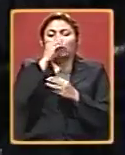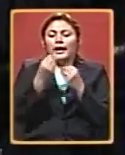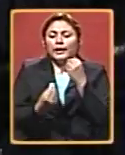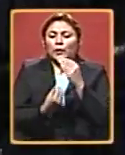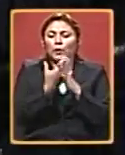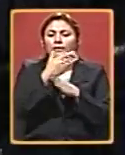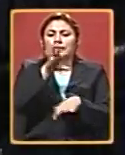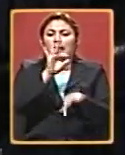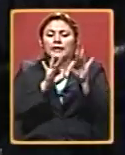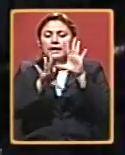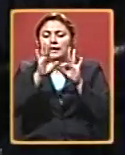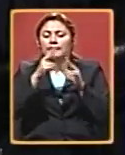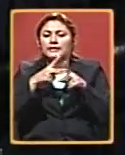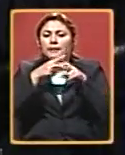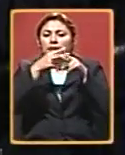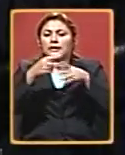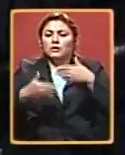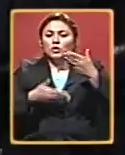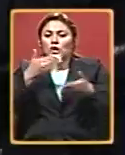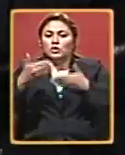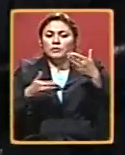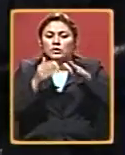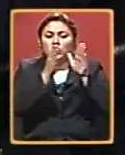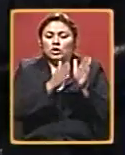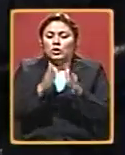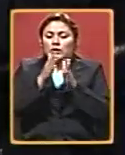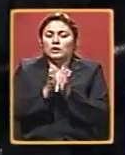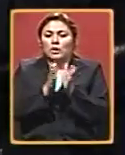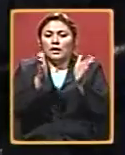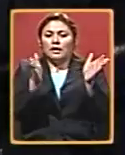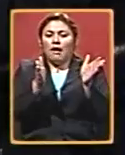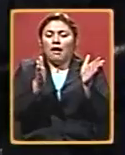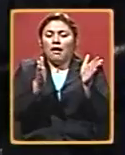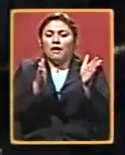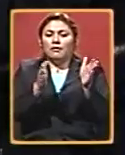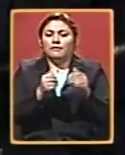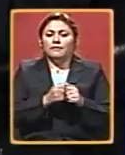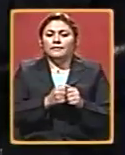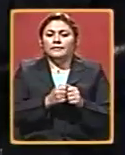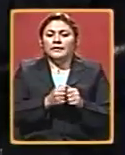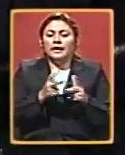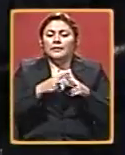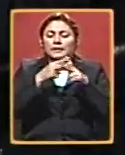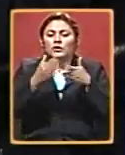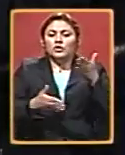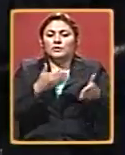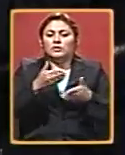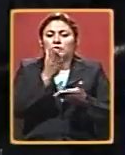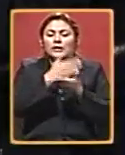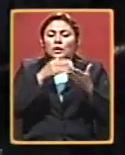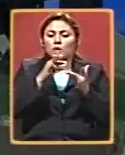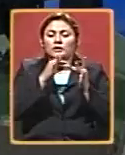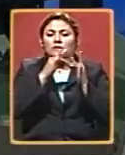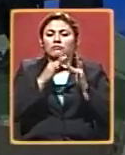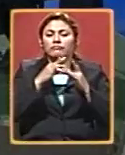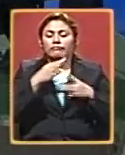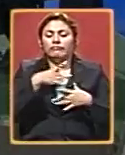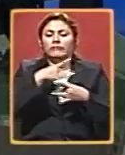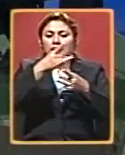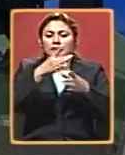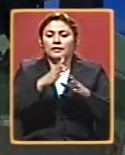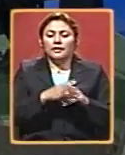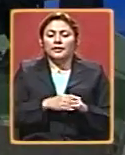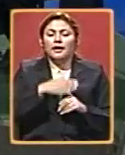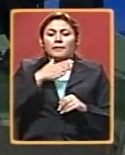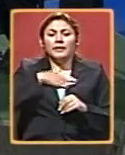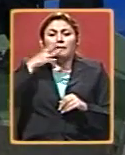nuevas alternativas de prestación de los servicios y de organización en general de la prestación de los servicios, que creo que es un punto interesante. A mí lo que me parece es